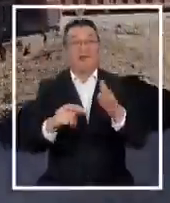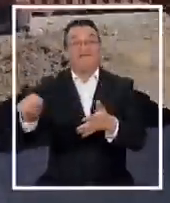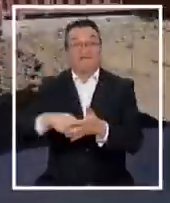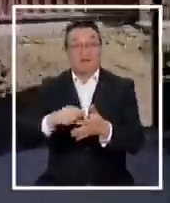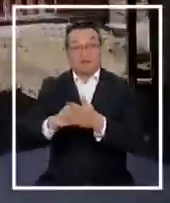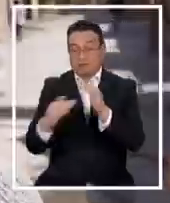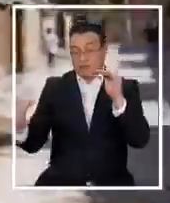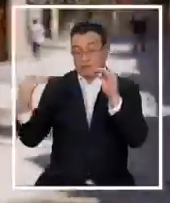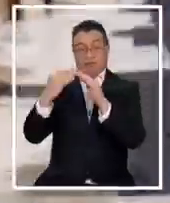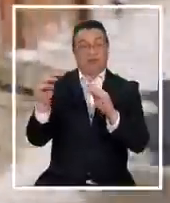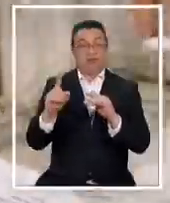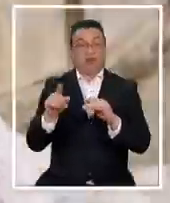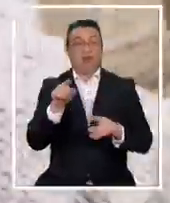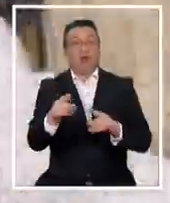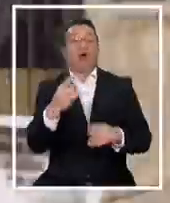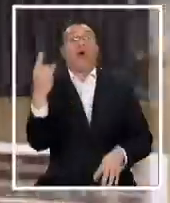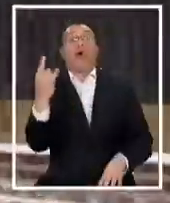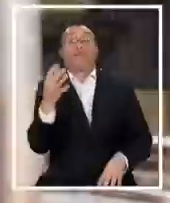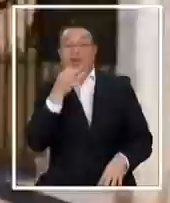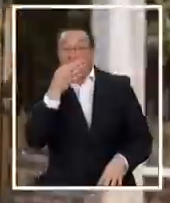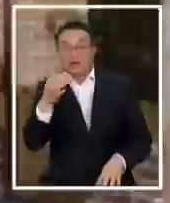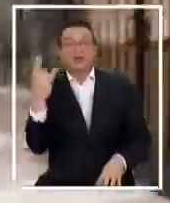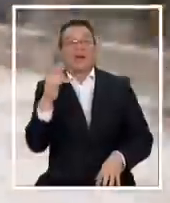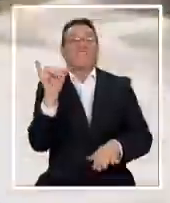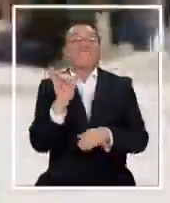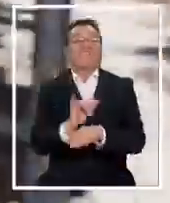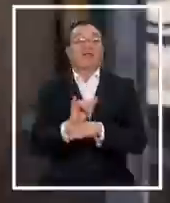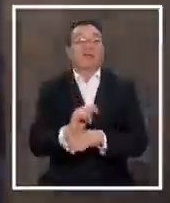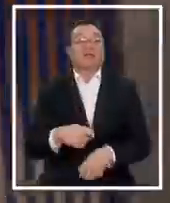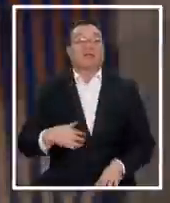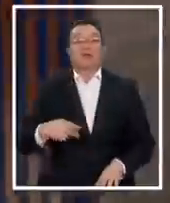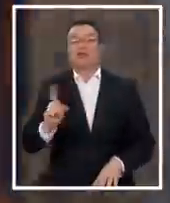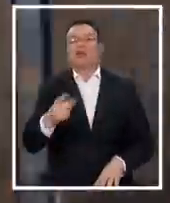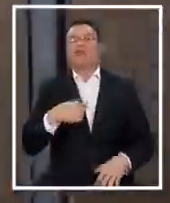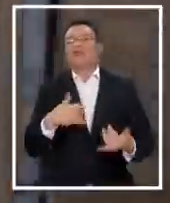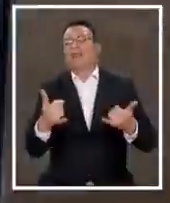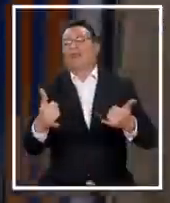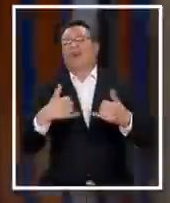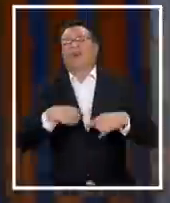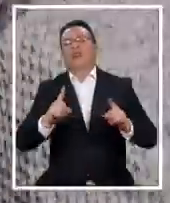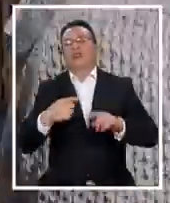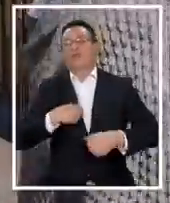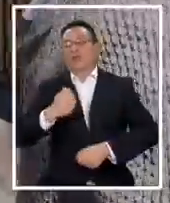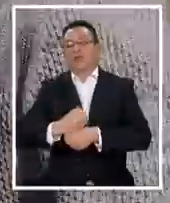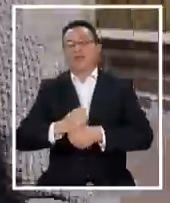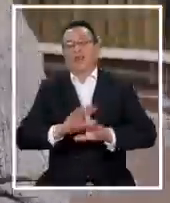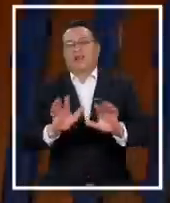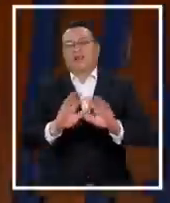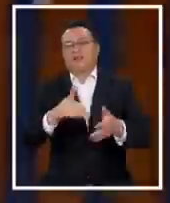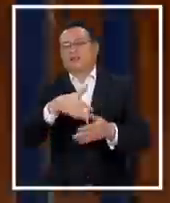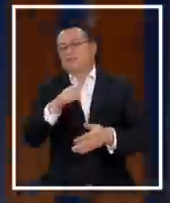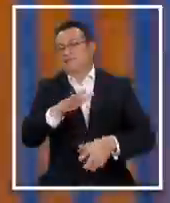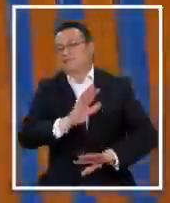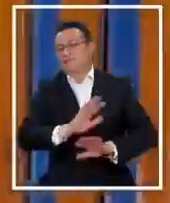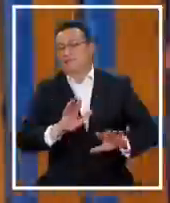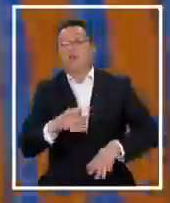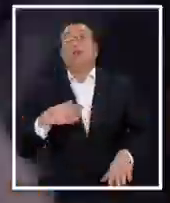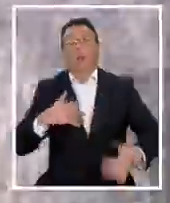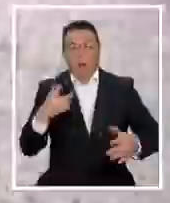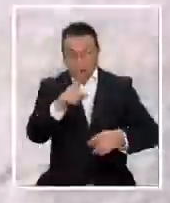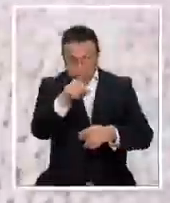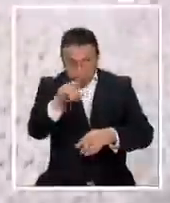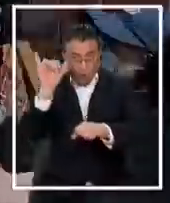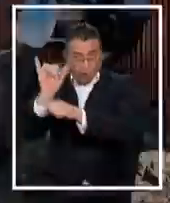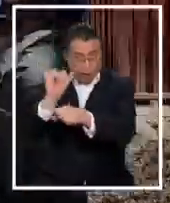no corresponden. Las universidades nos dijeron que los títulos son falsos. Ah, disculpa, yo no voy a entrar en ese juego porque yo sí estoy trabajando ya. Pero si no es ningún juego, si lo que está en juego es la salud de